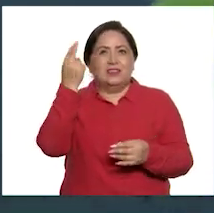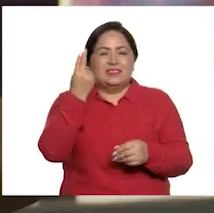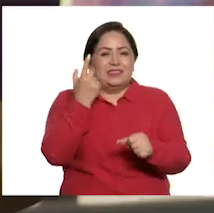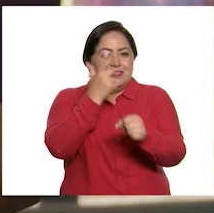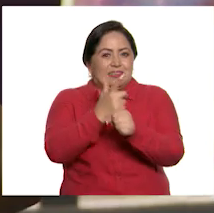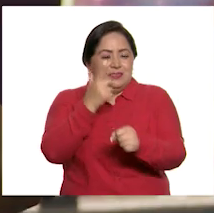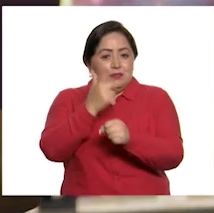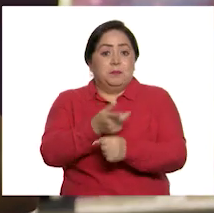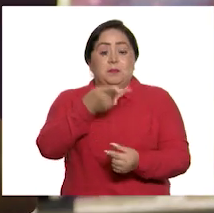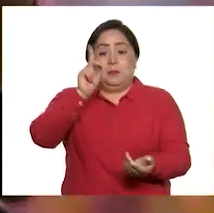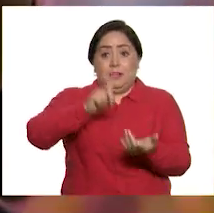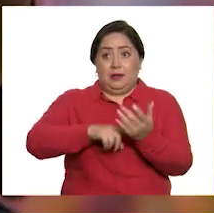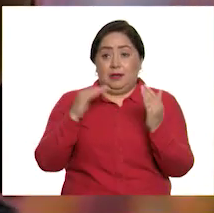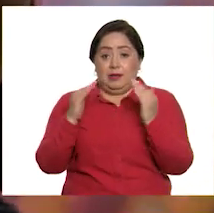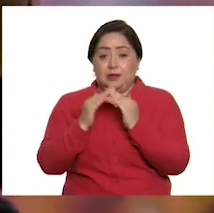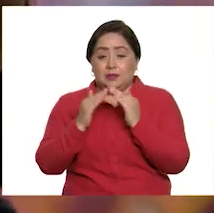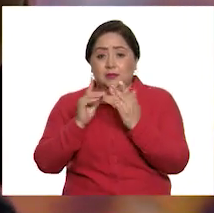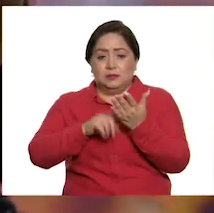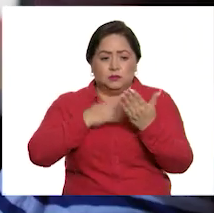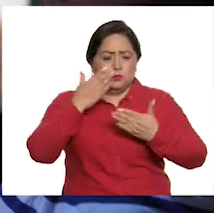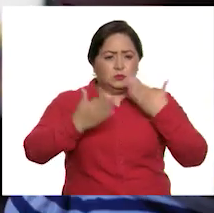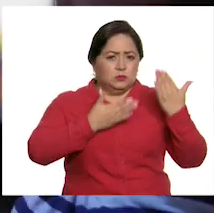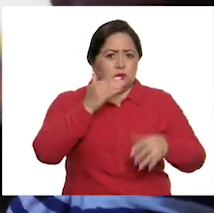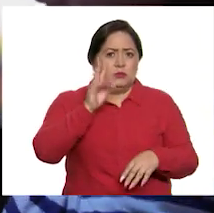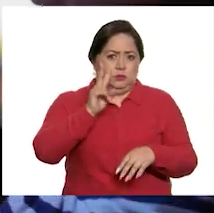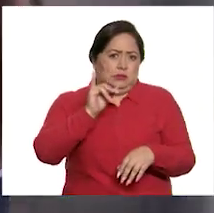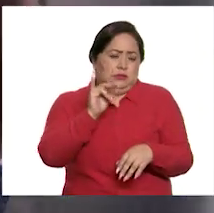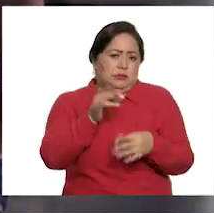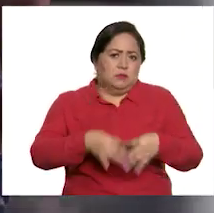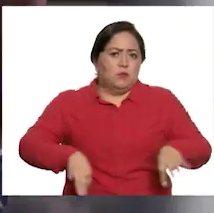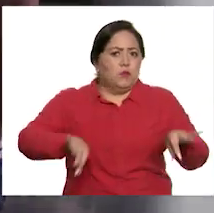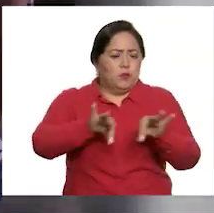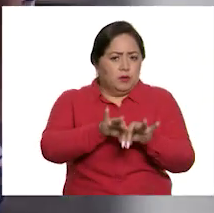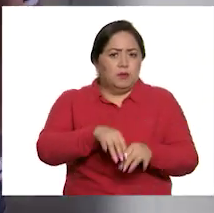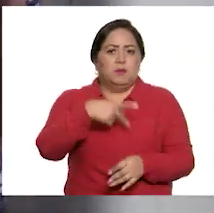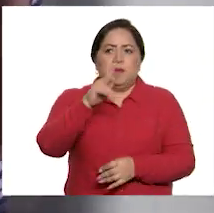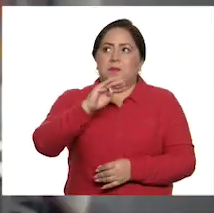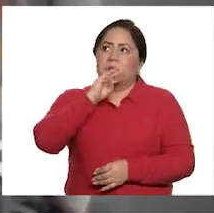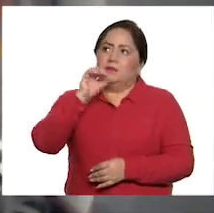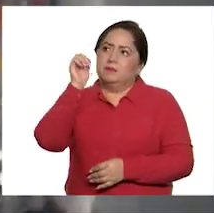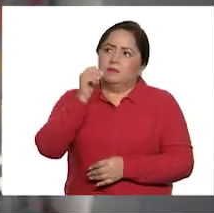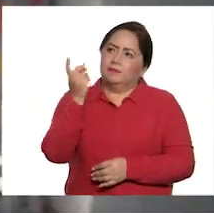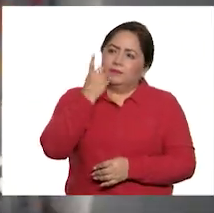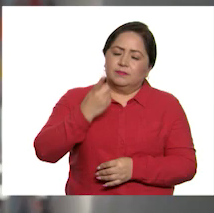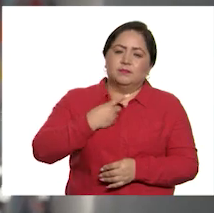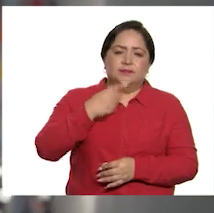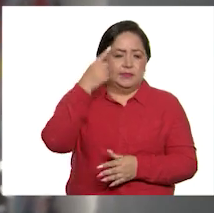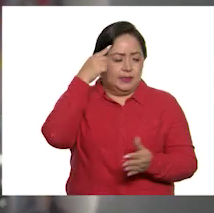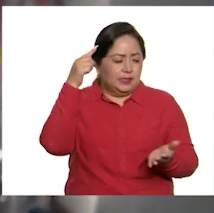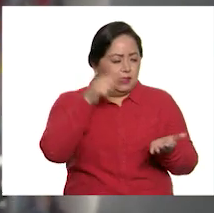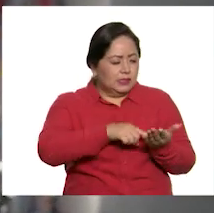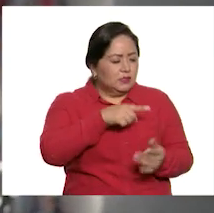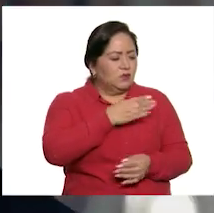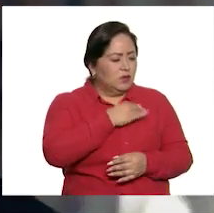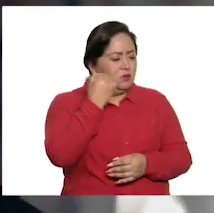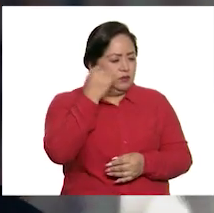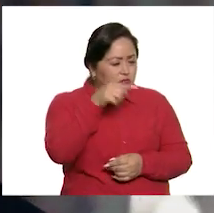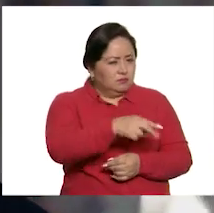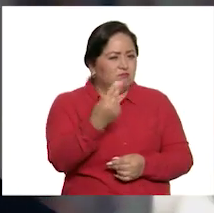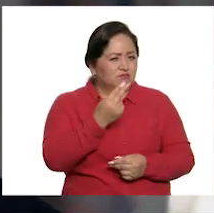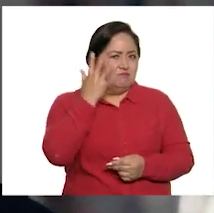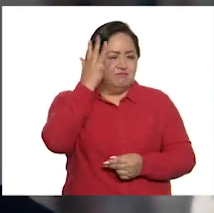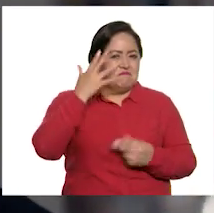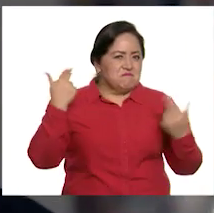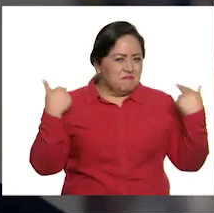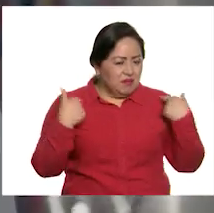descubrir. Y aunque en casa el estudio siempre era lo más importante, mi mamá me decía, creo que sería buena idea que seas